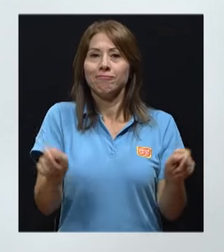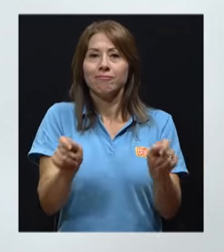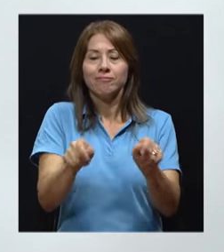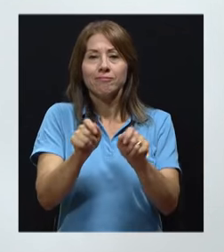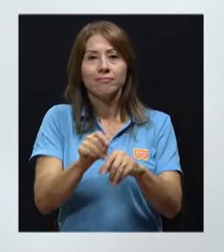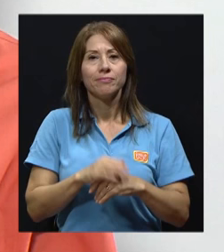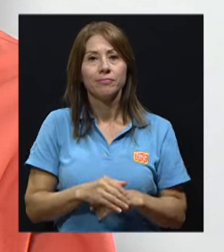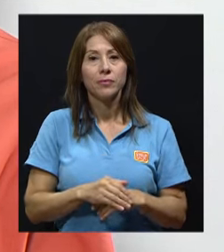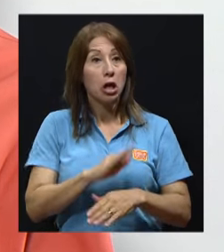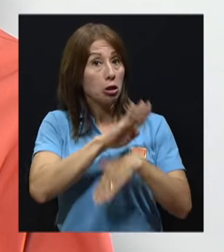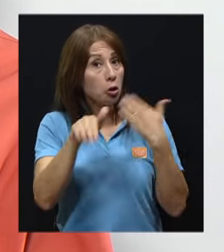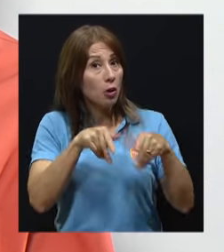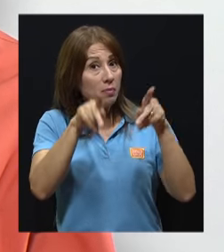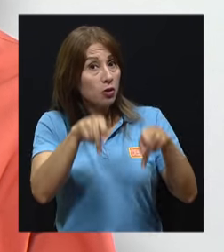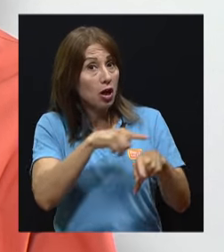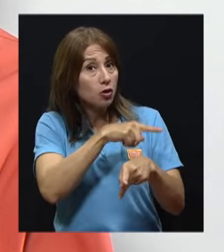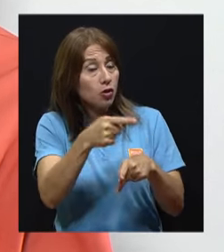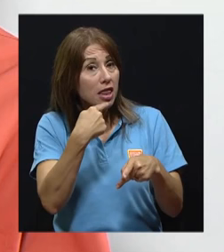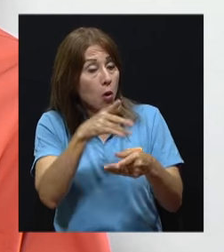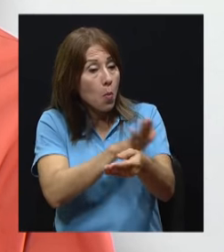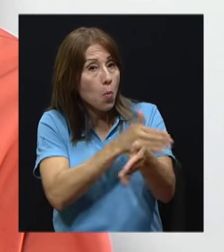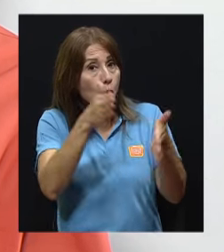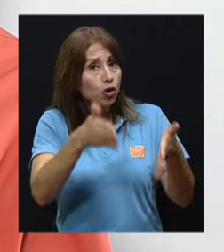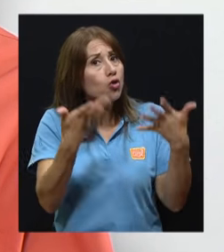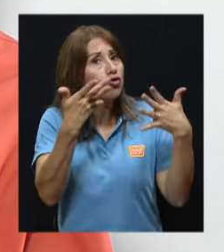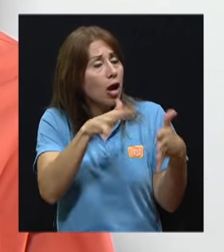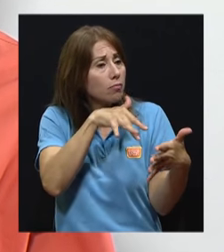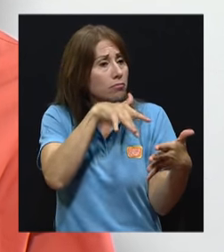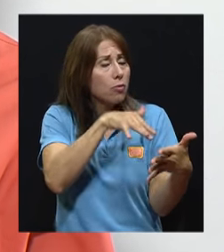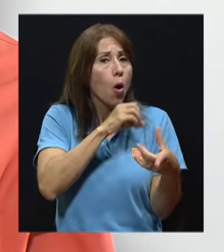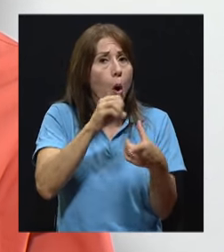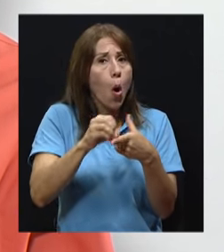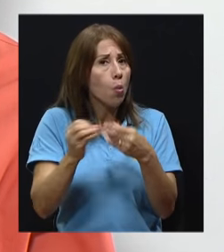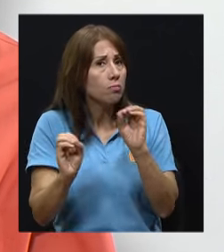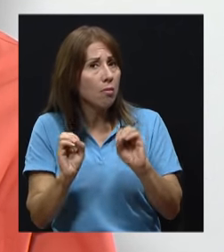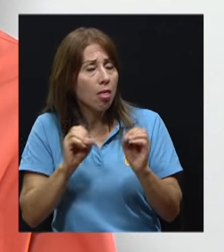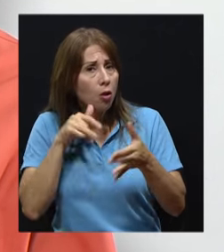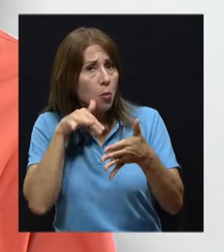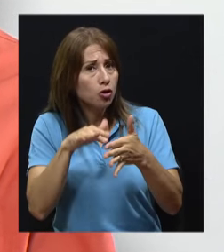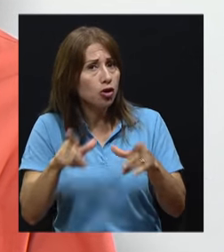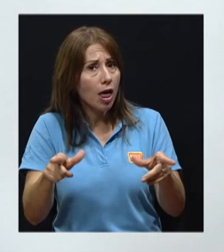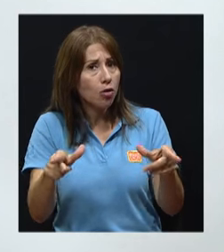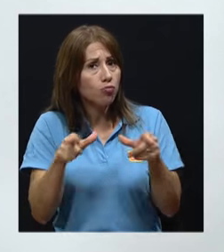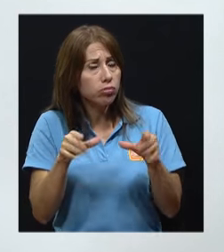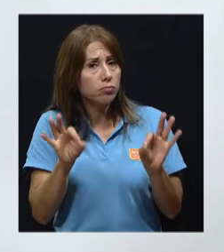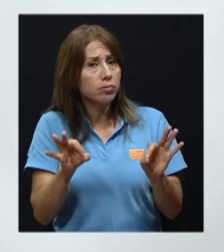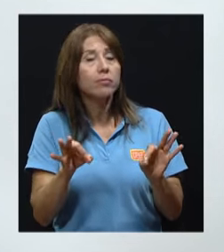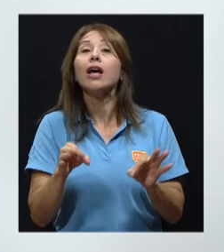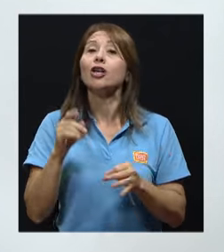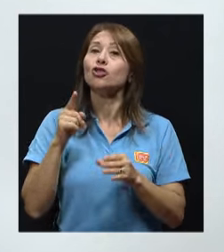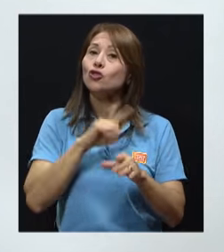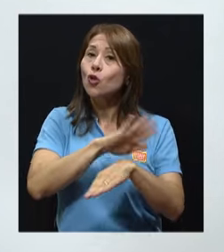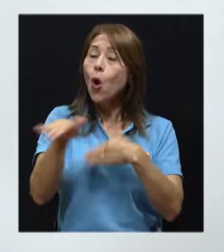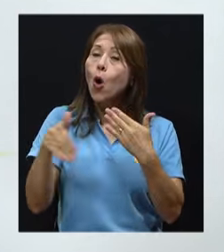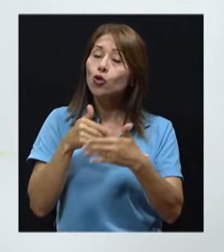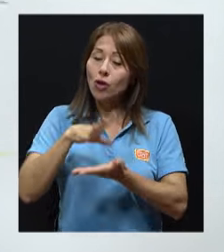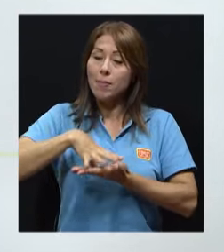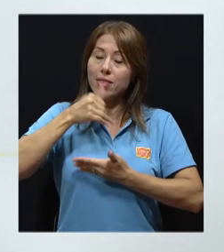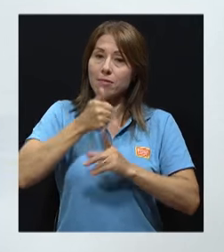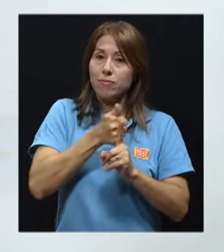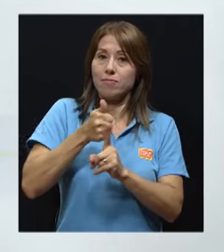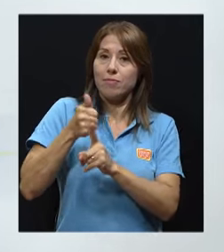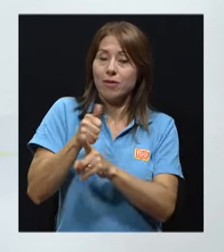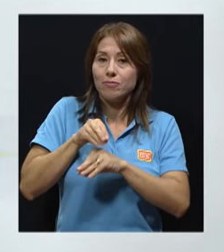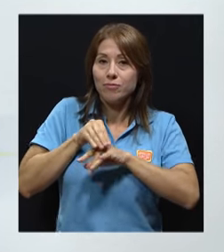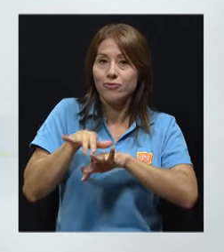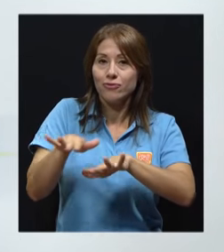todos estos músicos que usted mencionó empíricos o o son son estudiados son músicos empíricos uno de ellos sí ha estudiado música